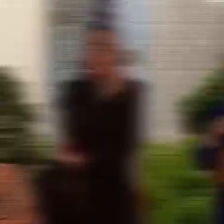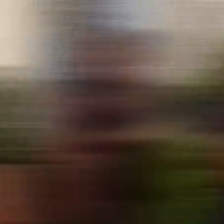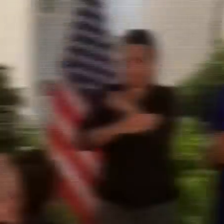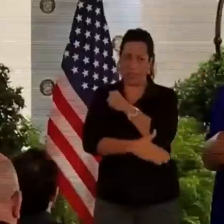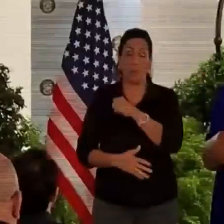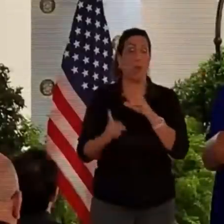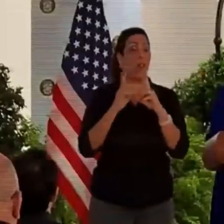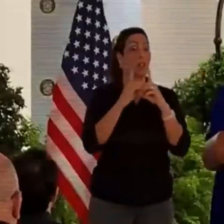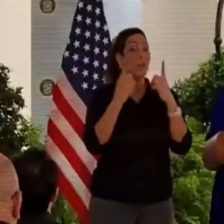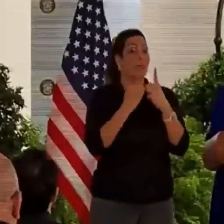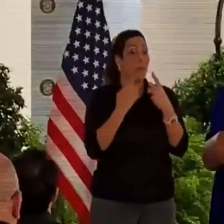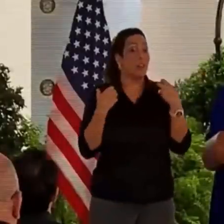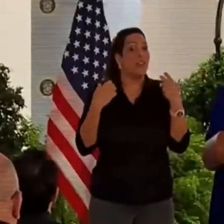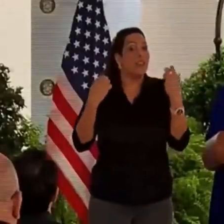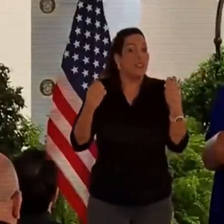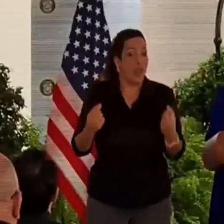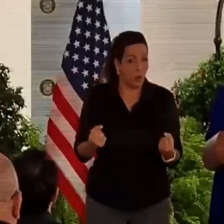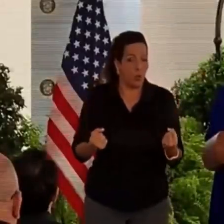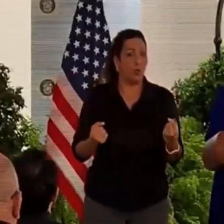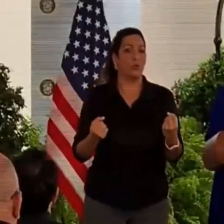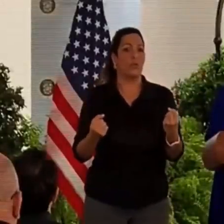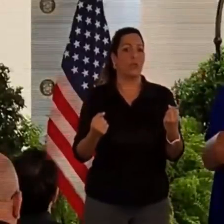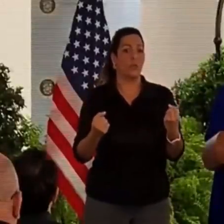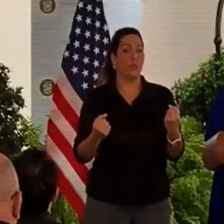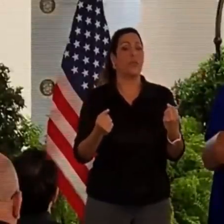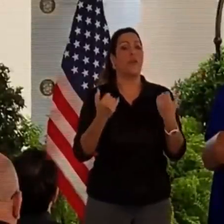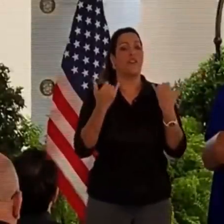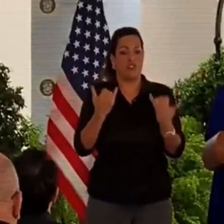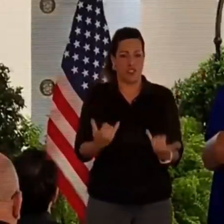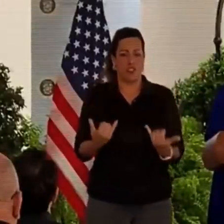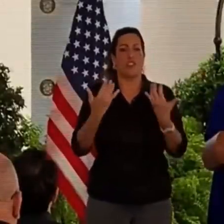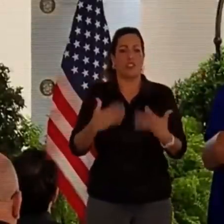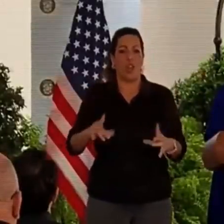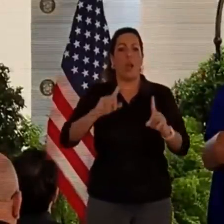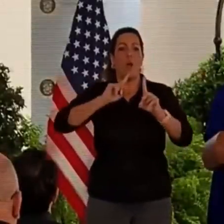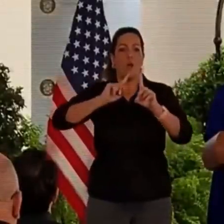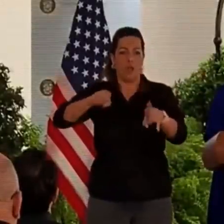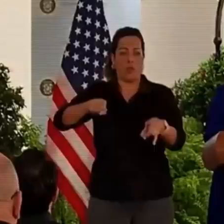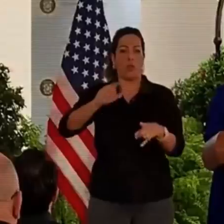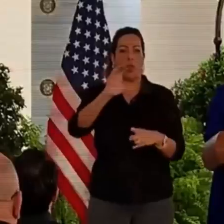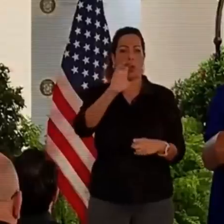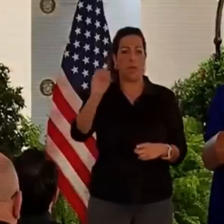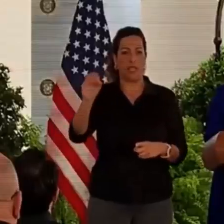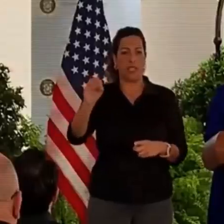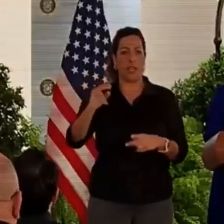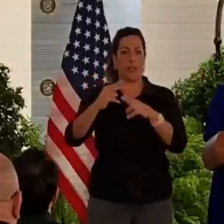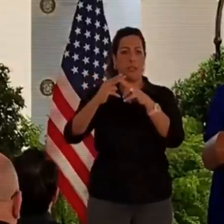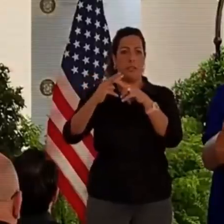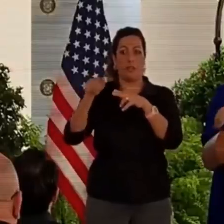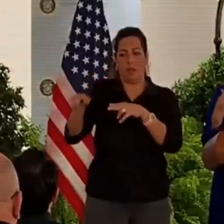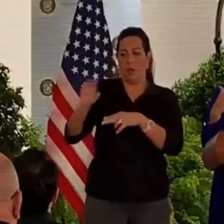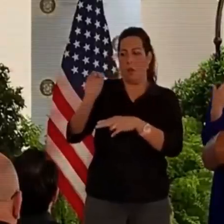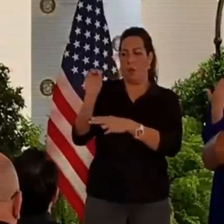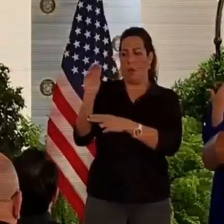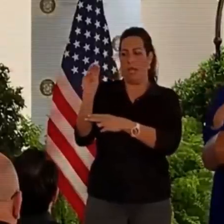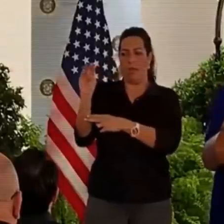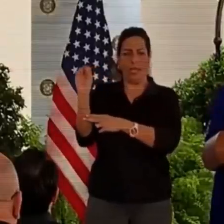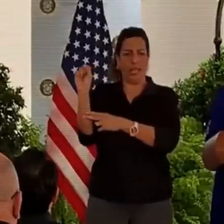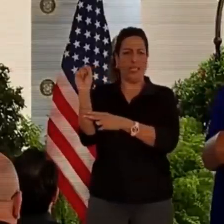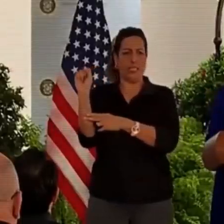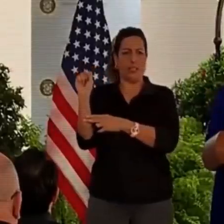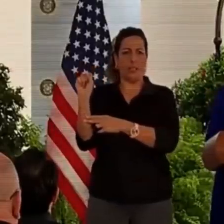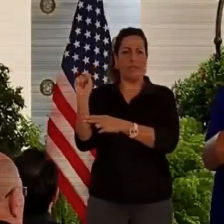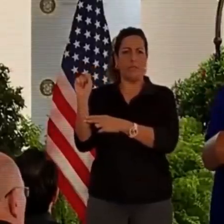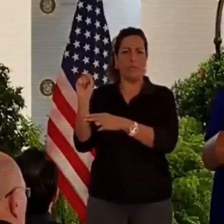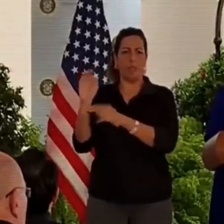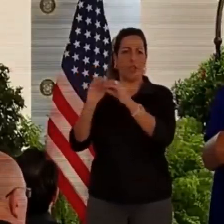URRA. El Departamento de Salud ha ordenado a una compañía identificada por la Organización Mundial de la Salud, que utilizan en